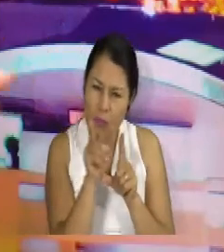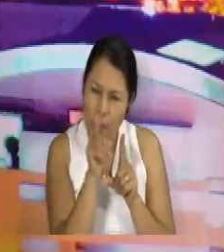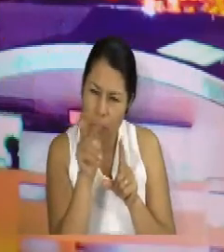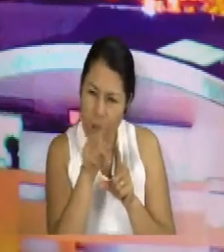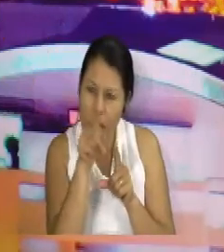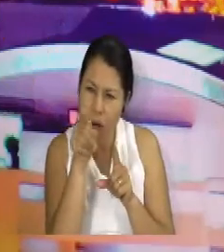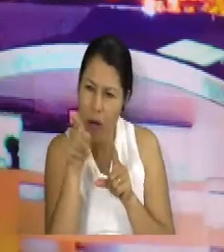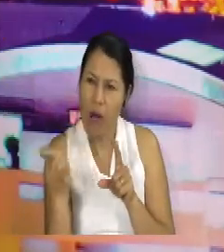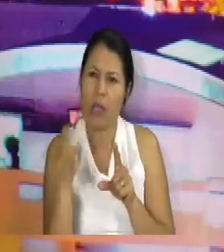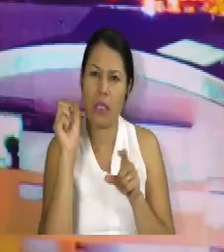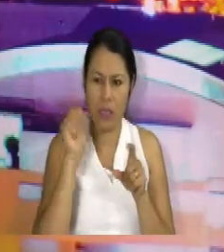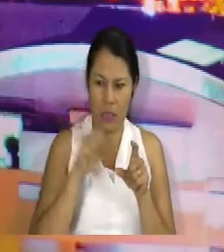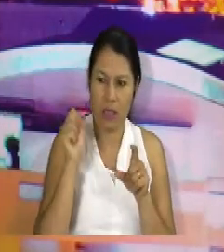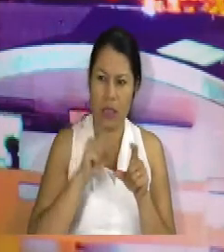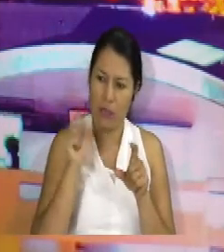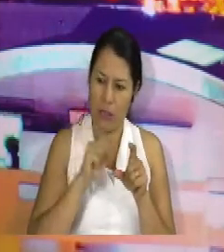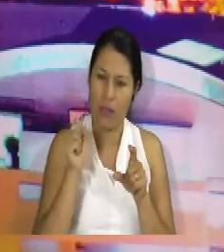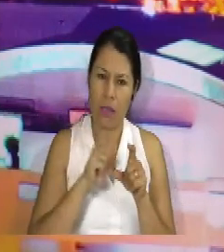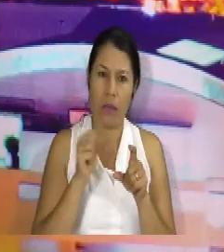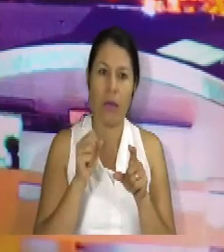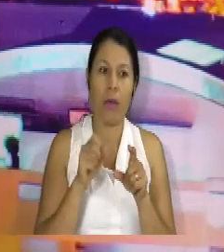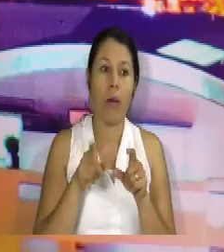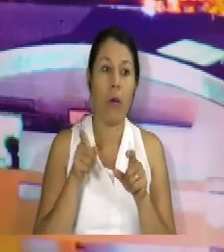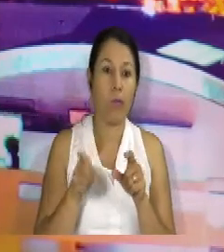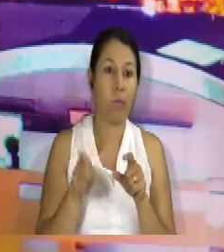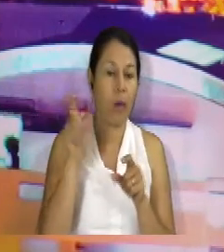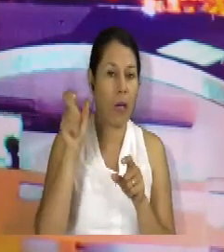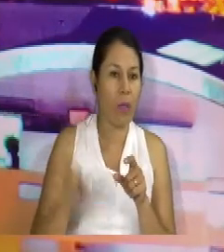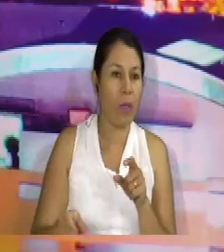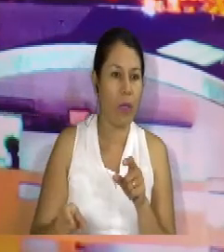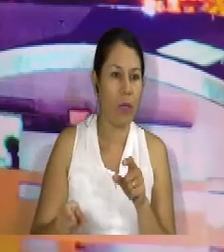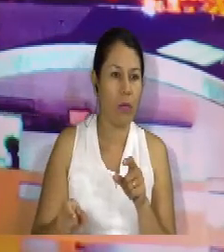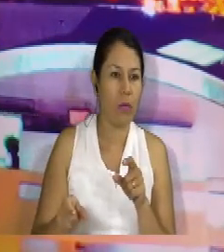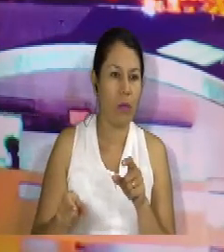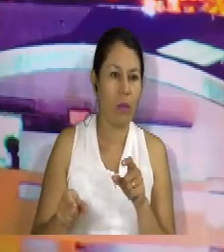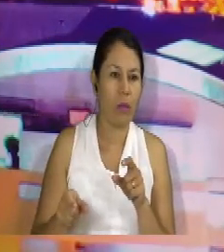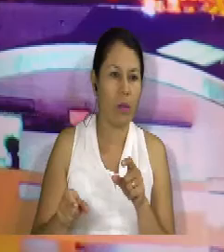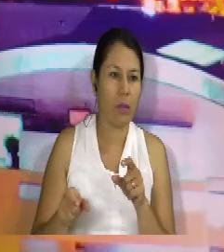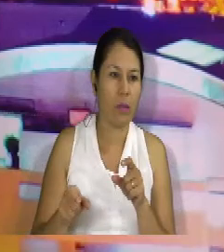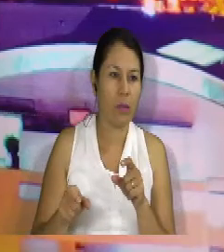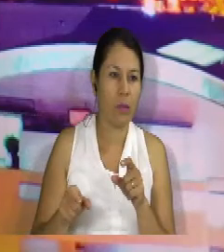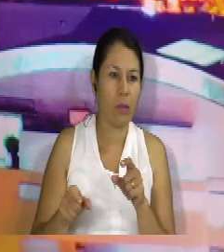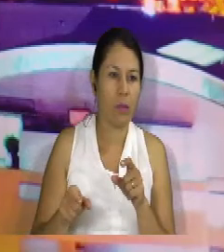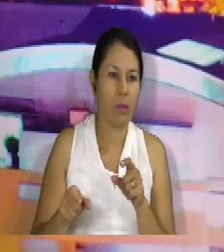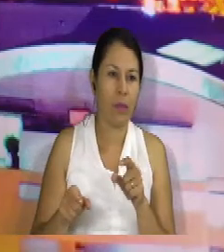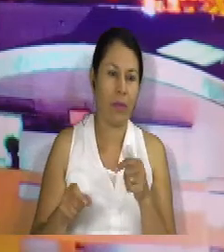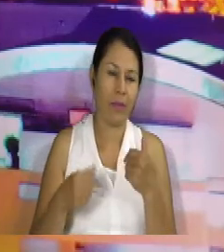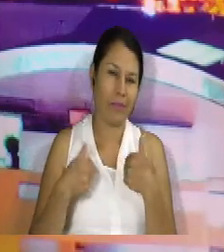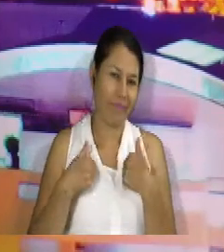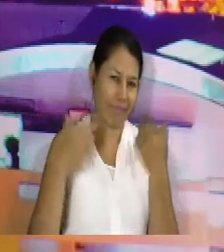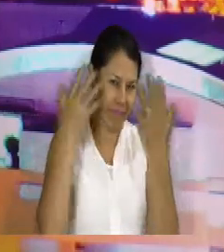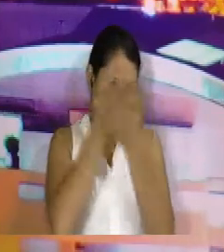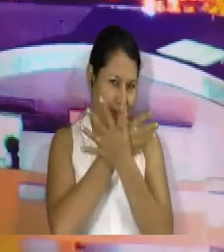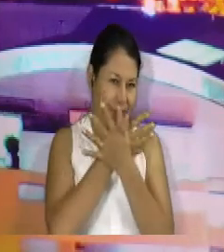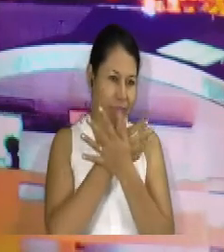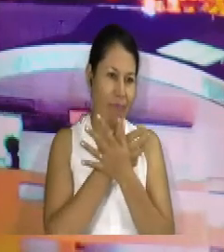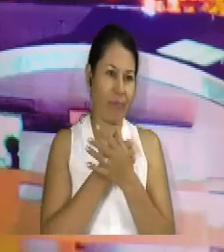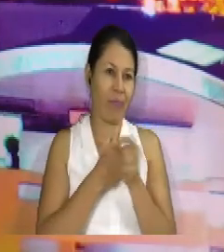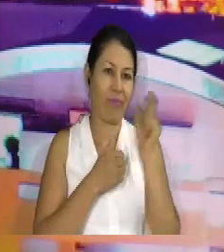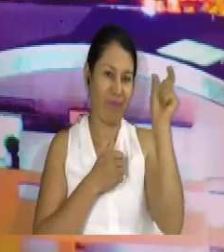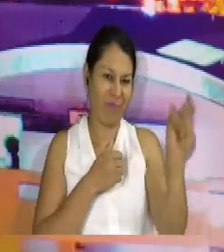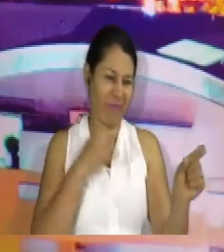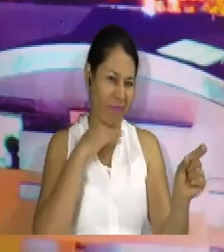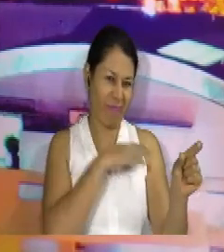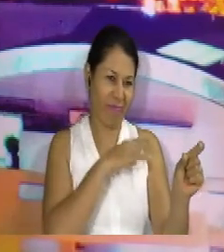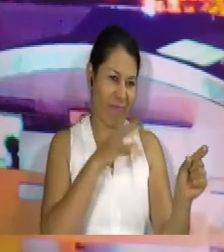Y estaba allí una persona que después yo me confundí porque uno de los falsos testigos en venganza,